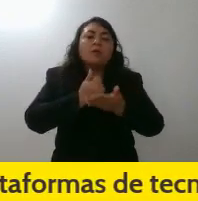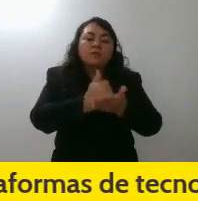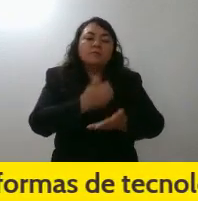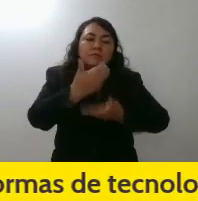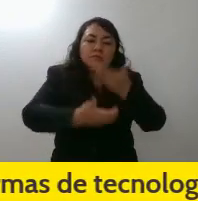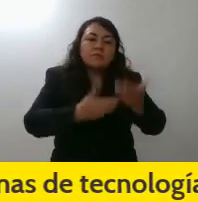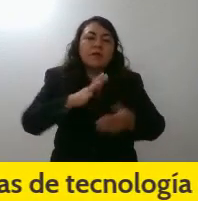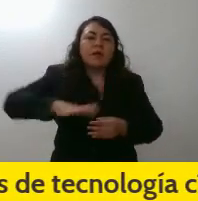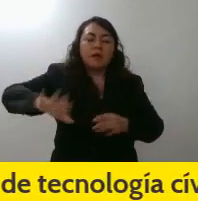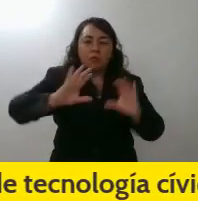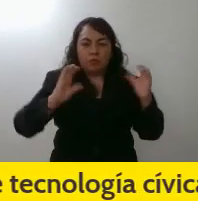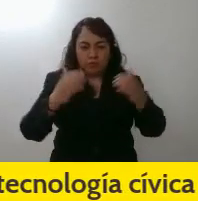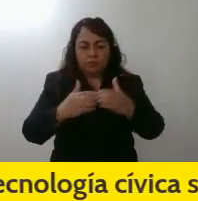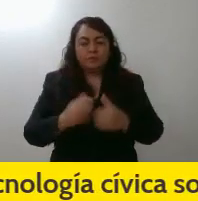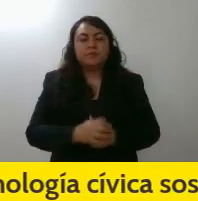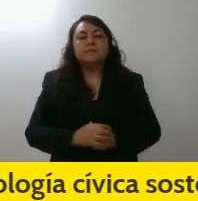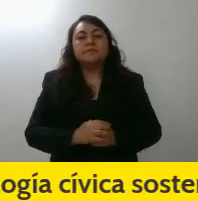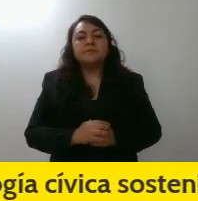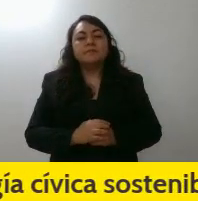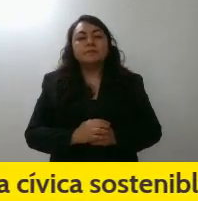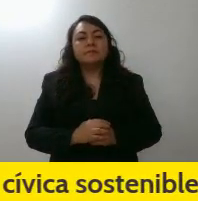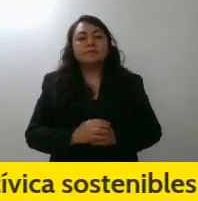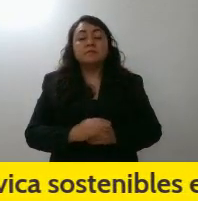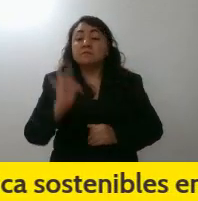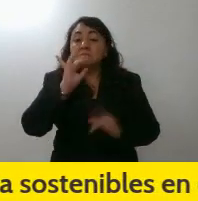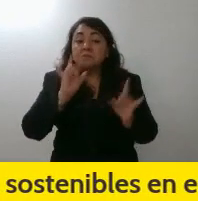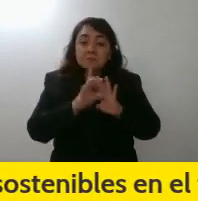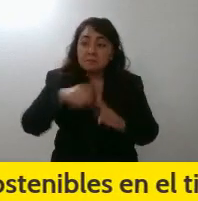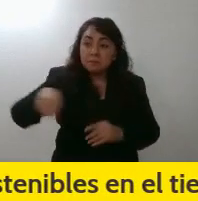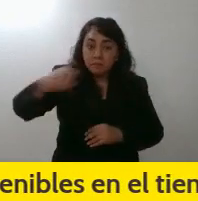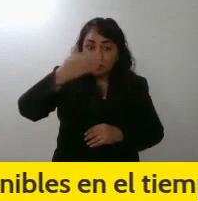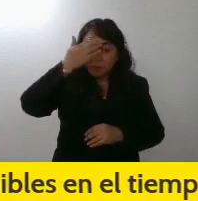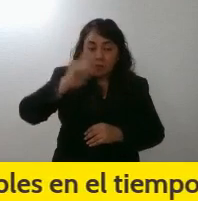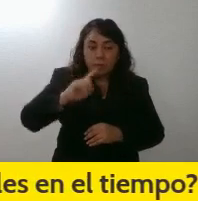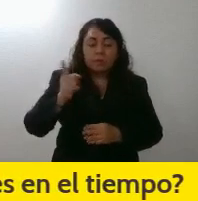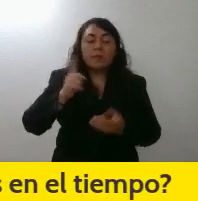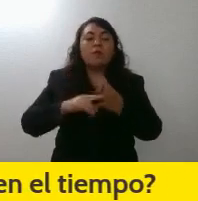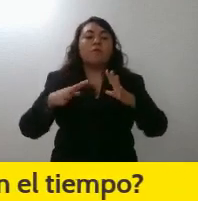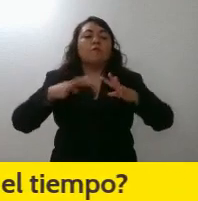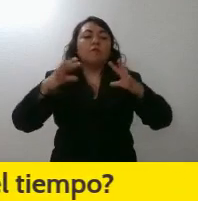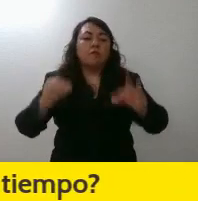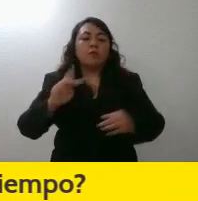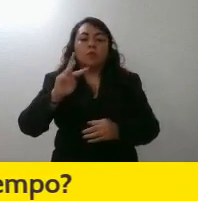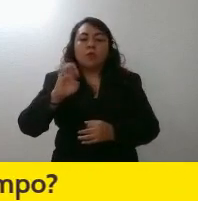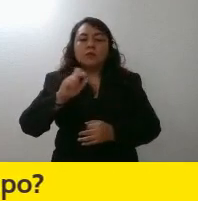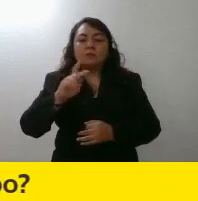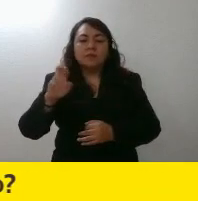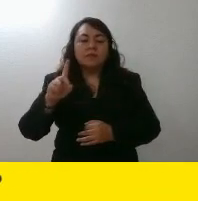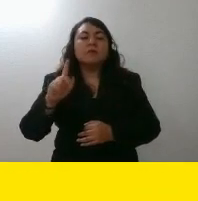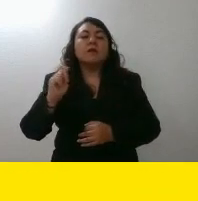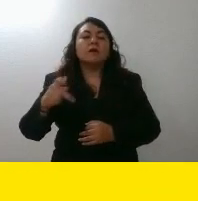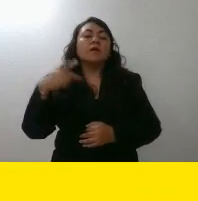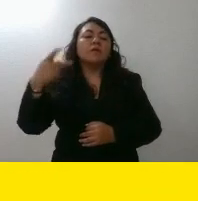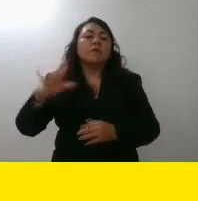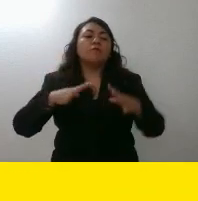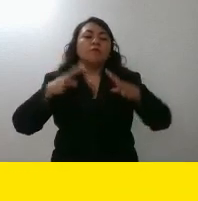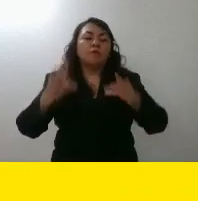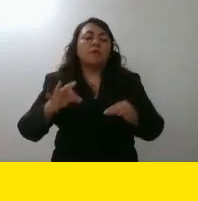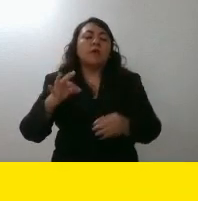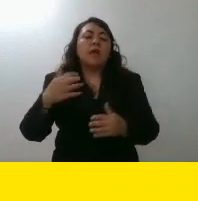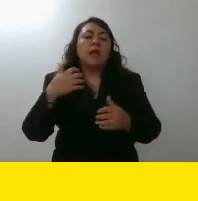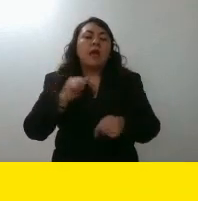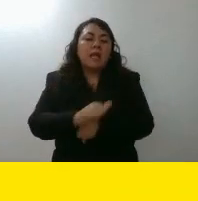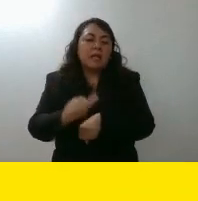la comunidad. Por si alguien no conoce Fundación Huésped, es una organización argentina que trabaja